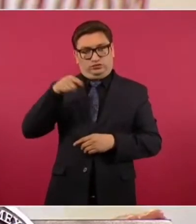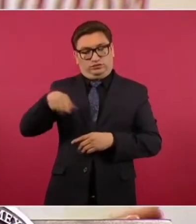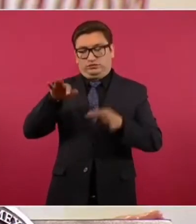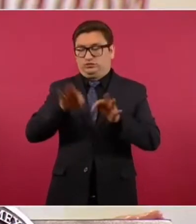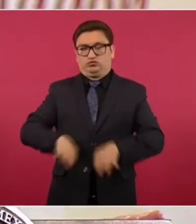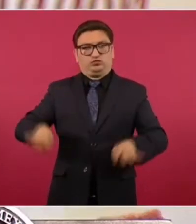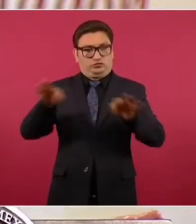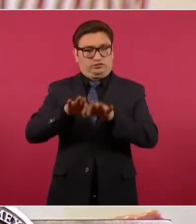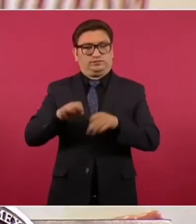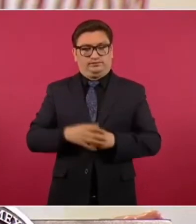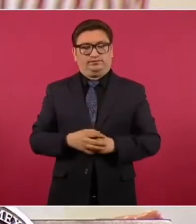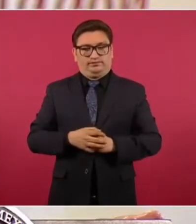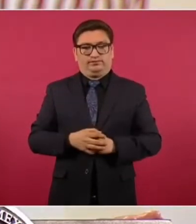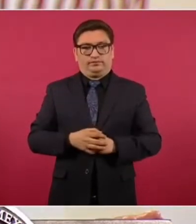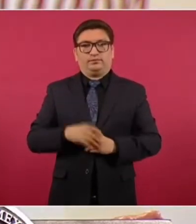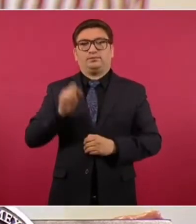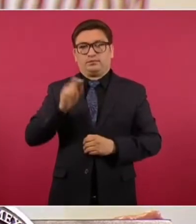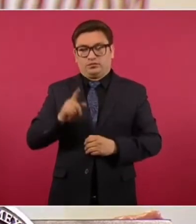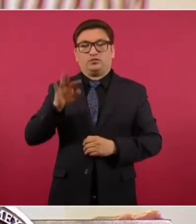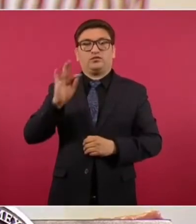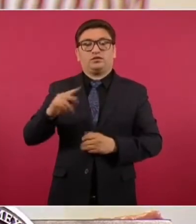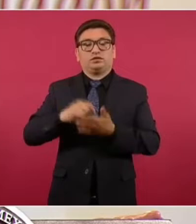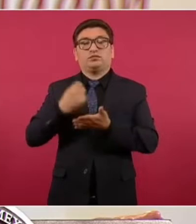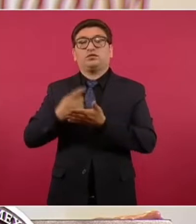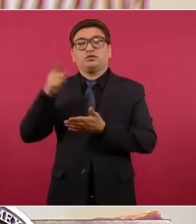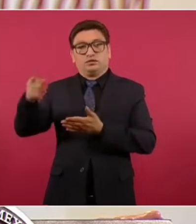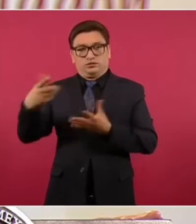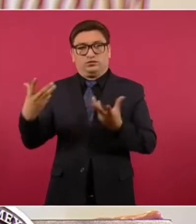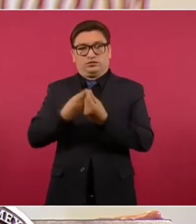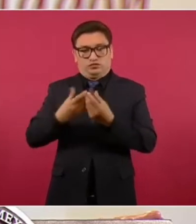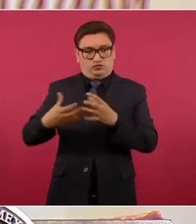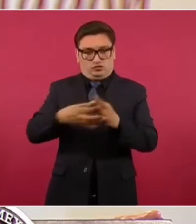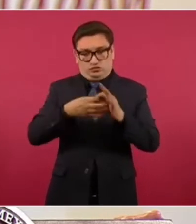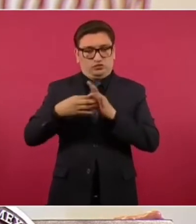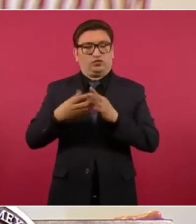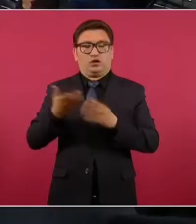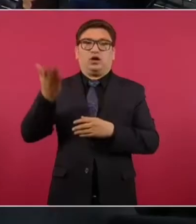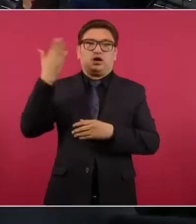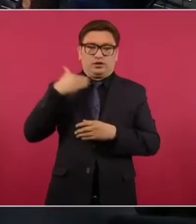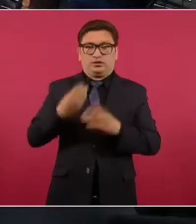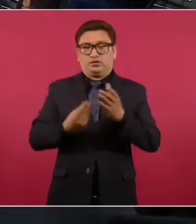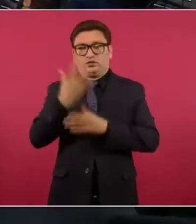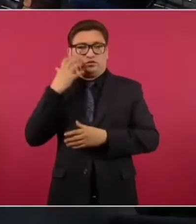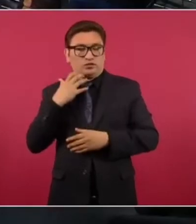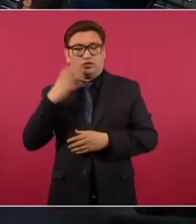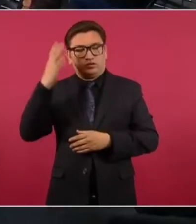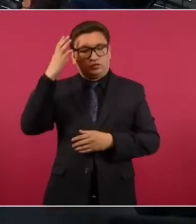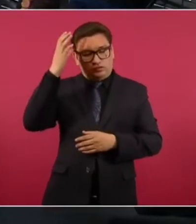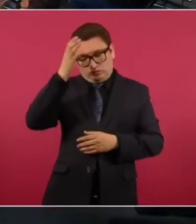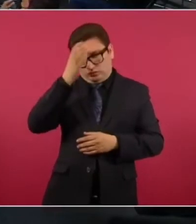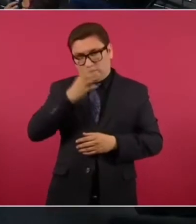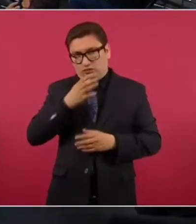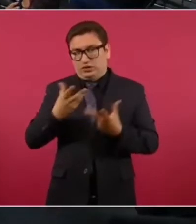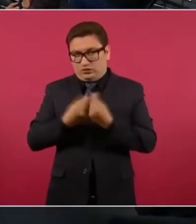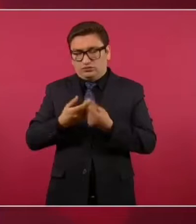relevancia y tanto con la Fiscalía de Tamaulipas como las que coadyuvaron en su momento, la de Nuevo León y Coahuila, le vamos